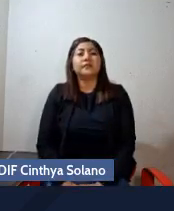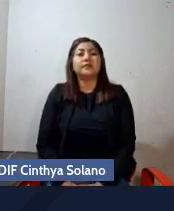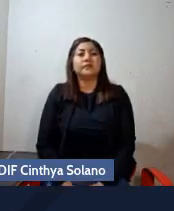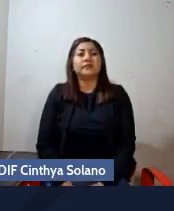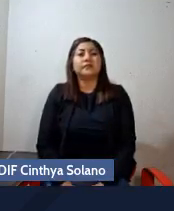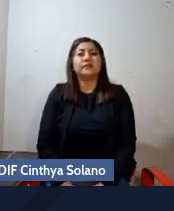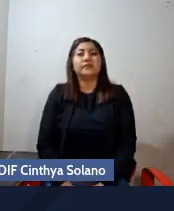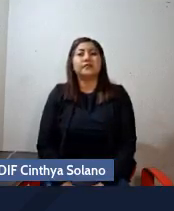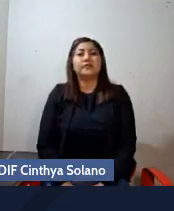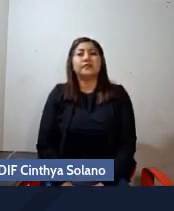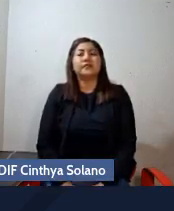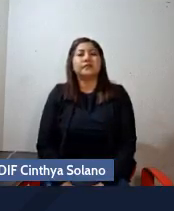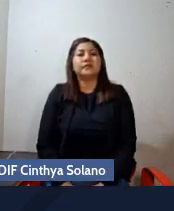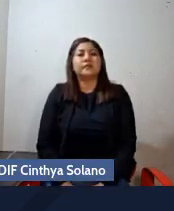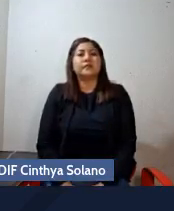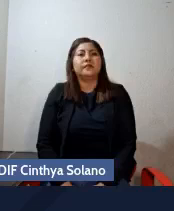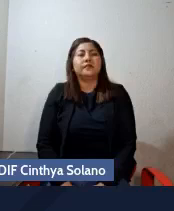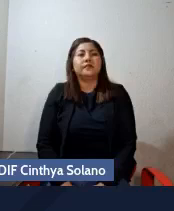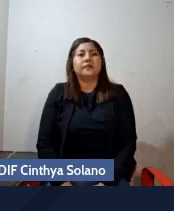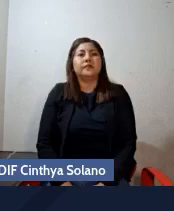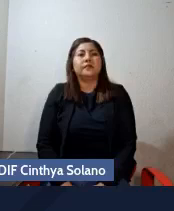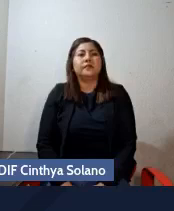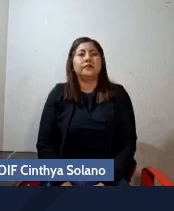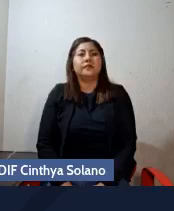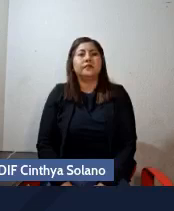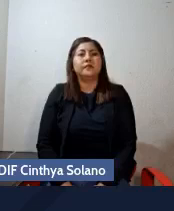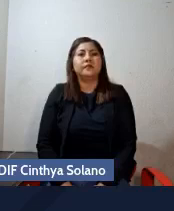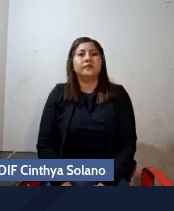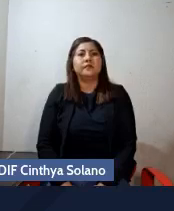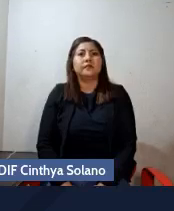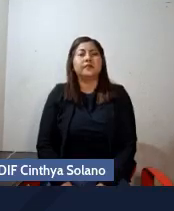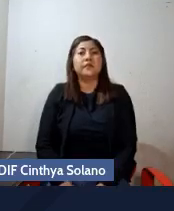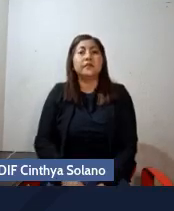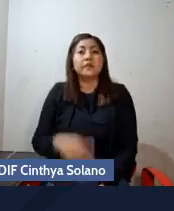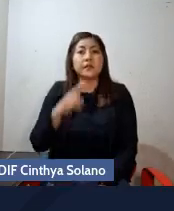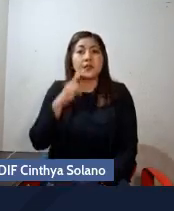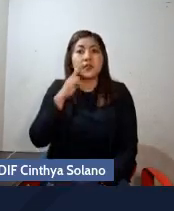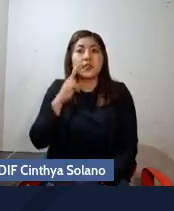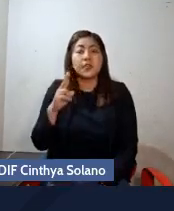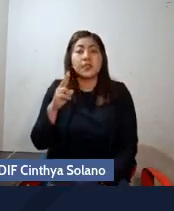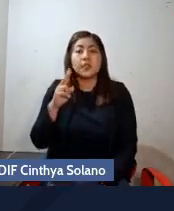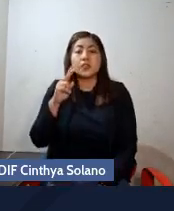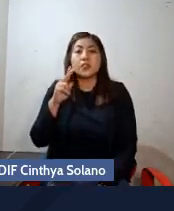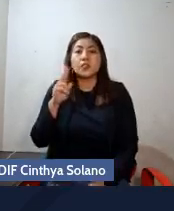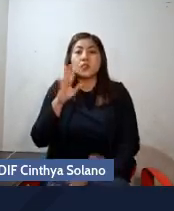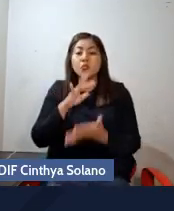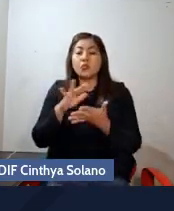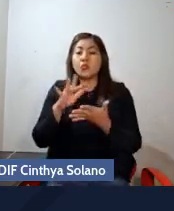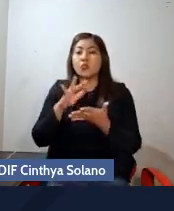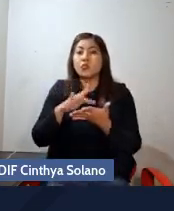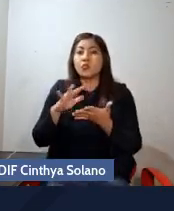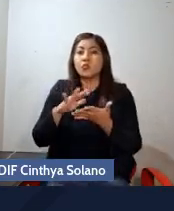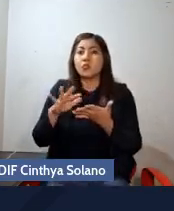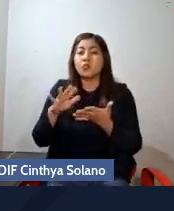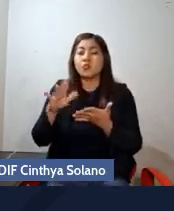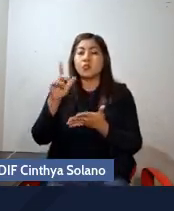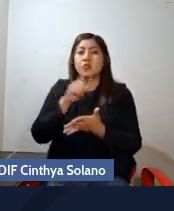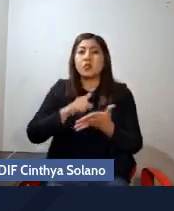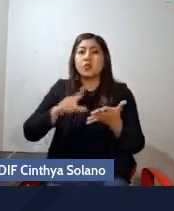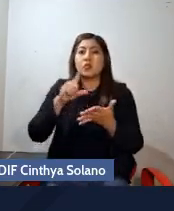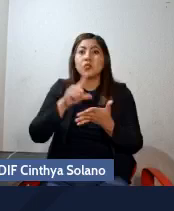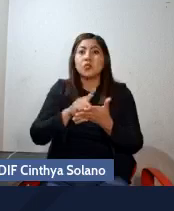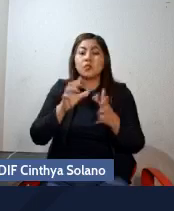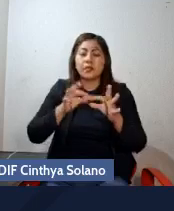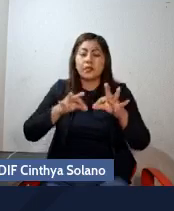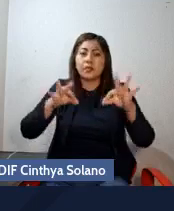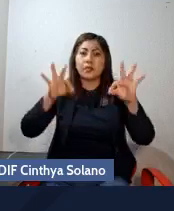Eh, estamos poniendo en las redes sociales también importante, ¿no? Esta ley que nos compartes, que bueno, pues ahí se puede consultar